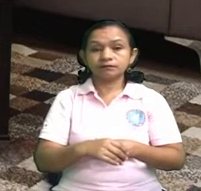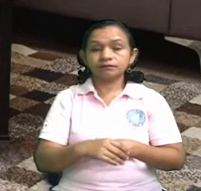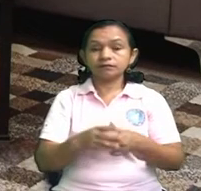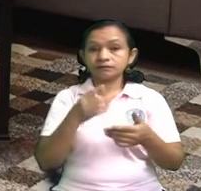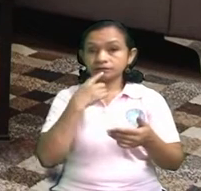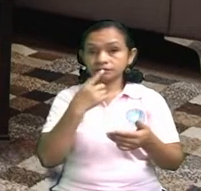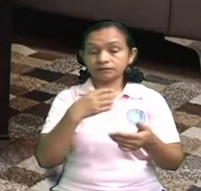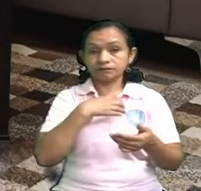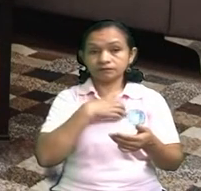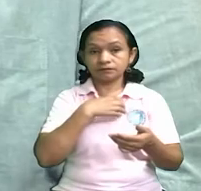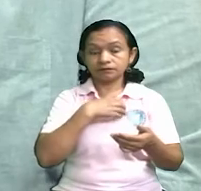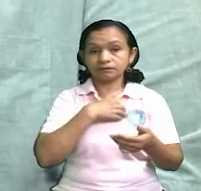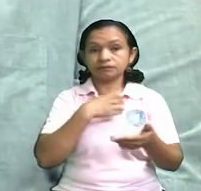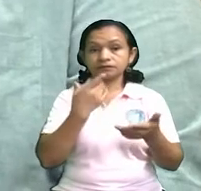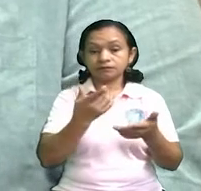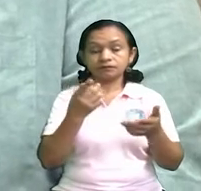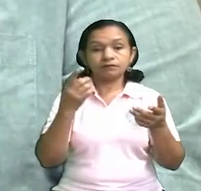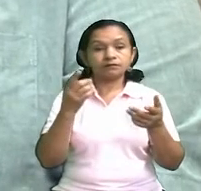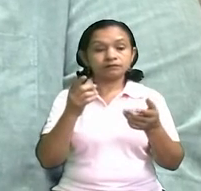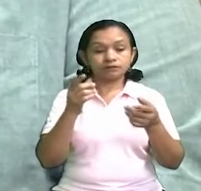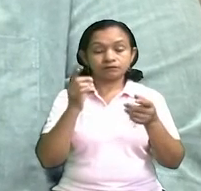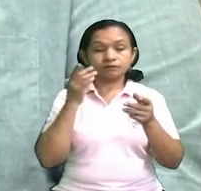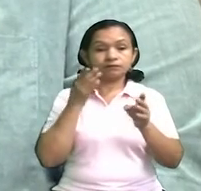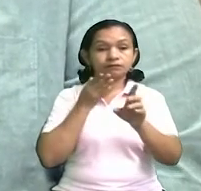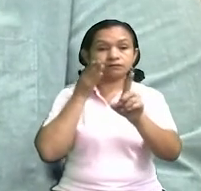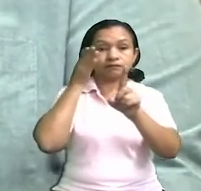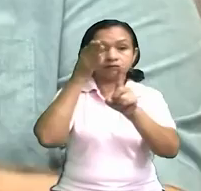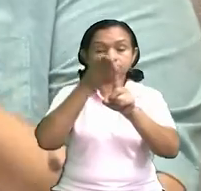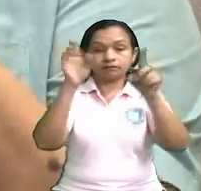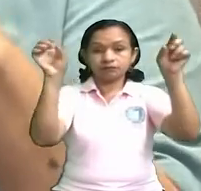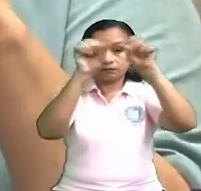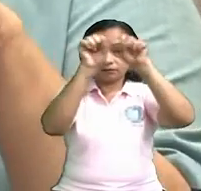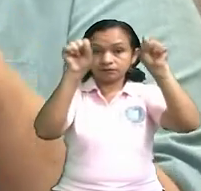dos grandes direcciones la capacitación,